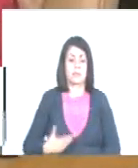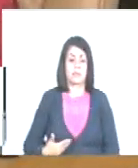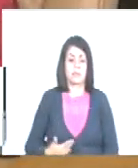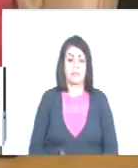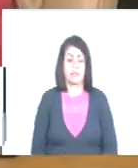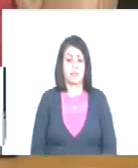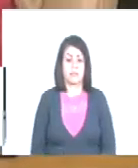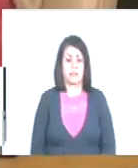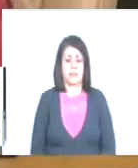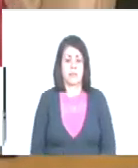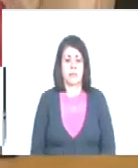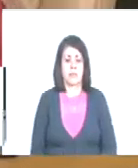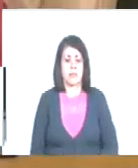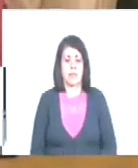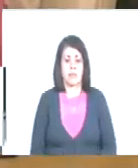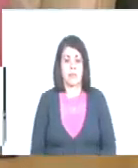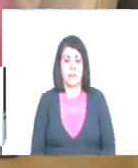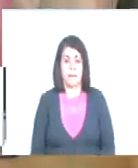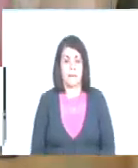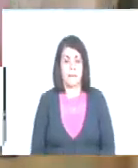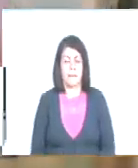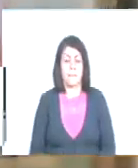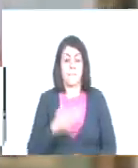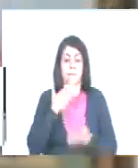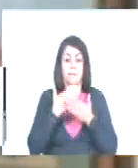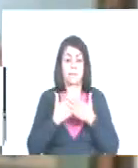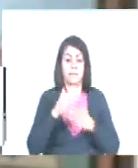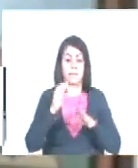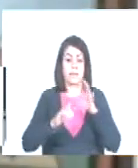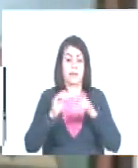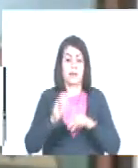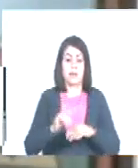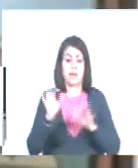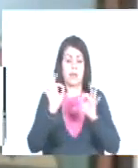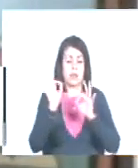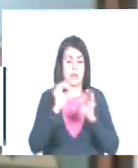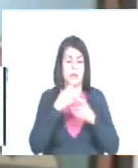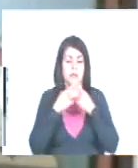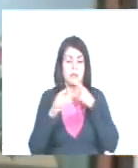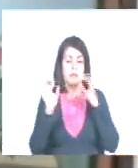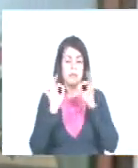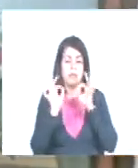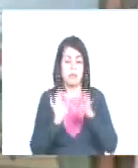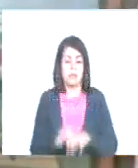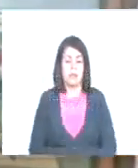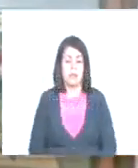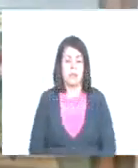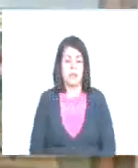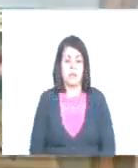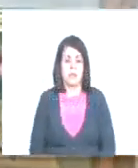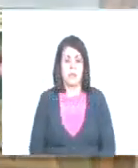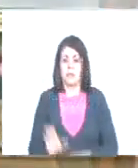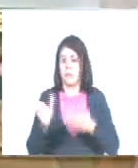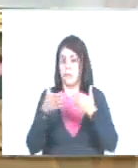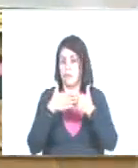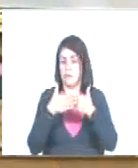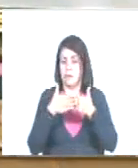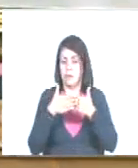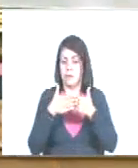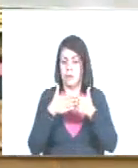ciudadano presidente. Gracias, secretaria. ¿Nadie más ha anotado el derecho de palabra? ¿Se va a